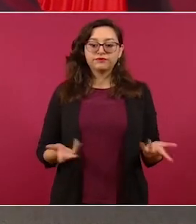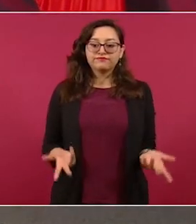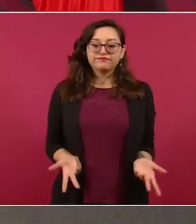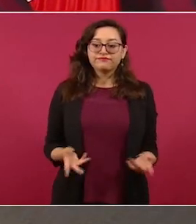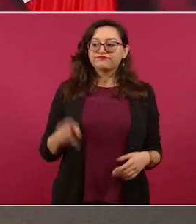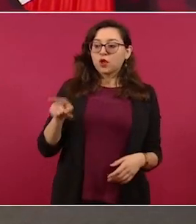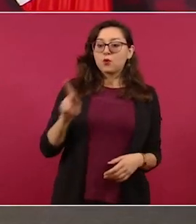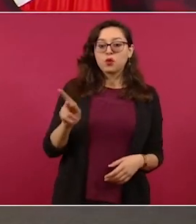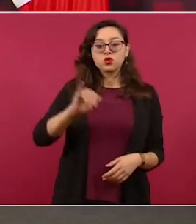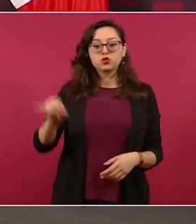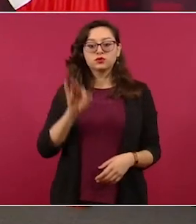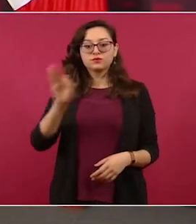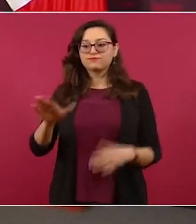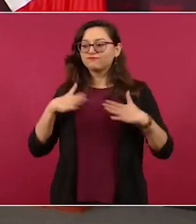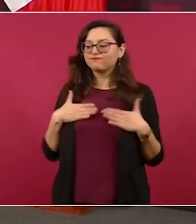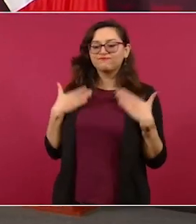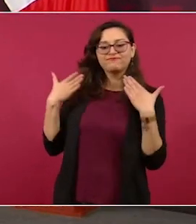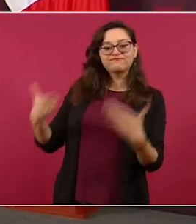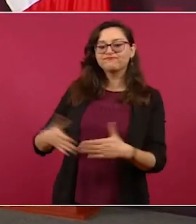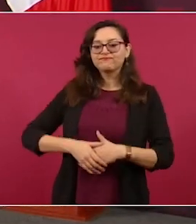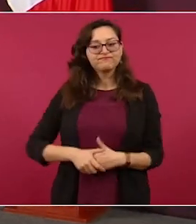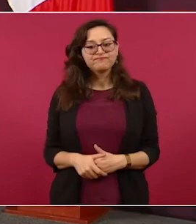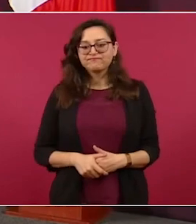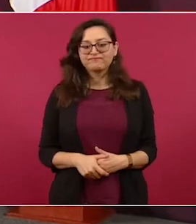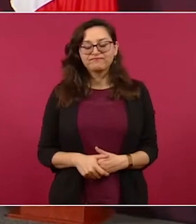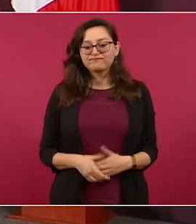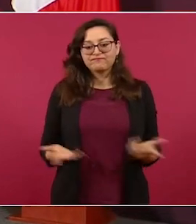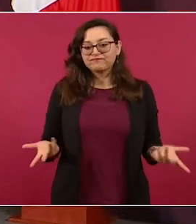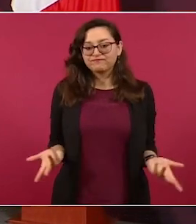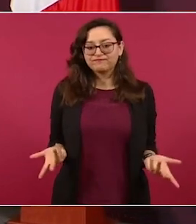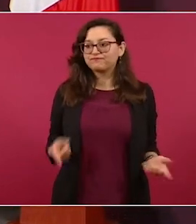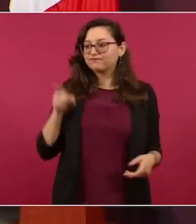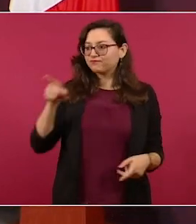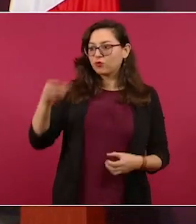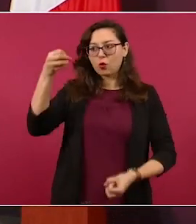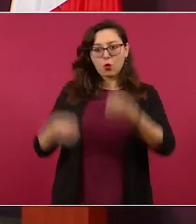el que los jueces dejen libres